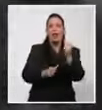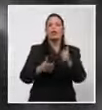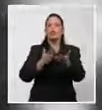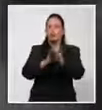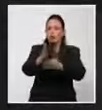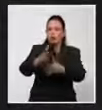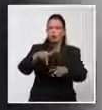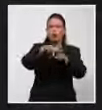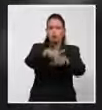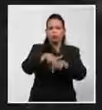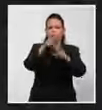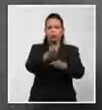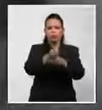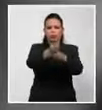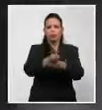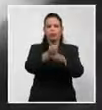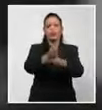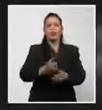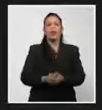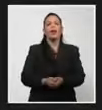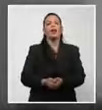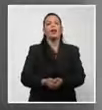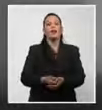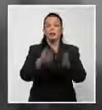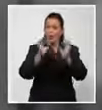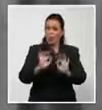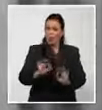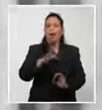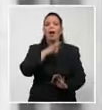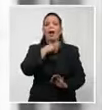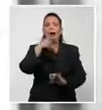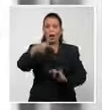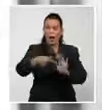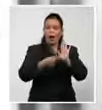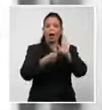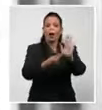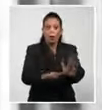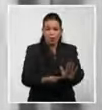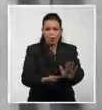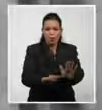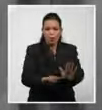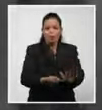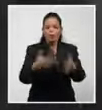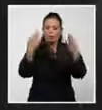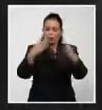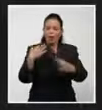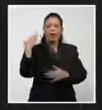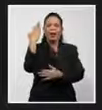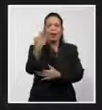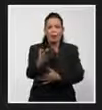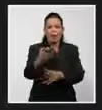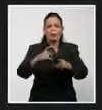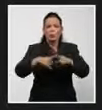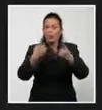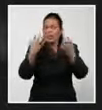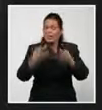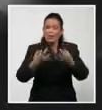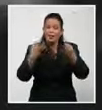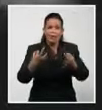y sentido de la responsabilidad, llegaron a respetarlo y venerarlo porque era de los primeros en lanzarse contra el